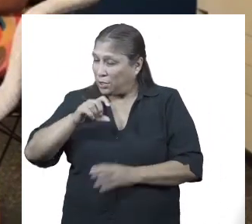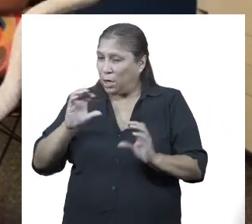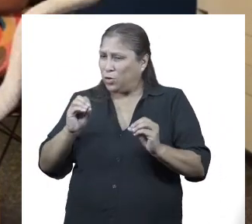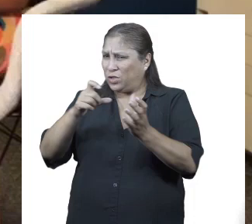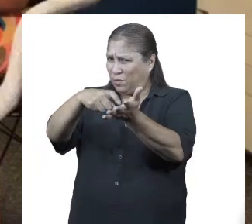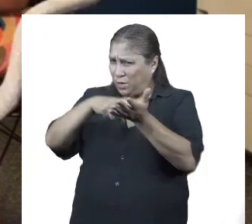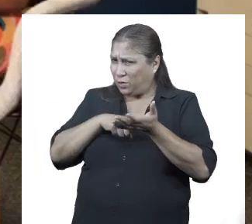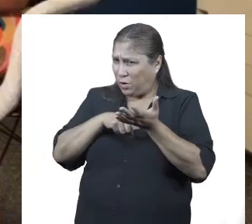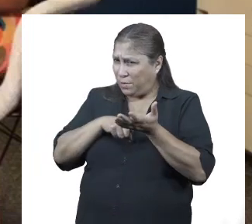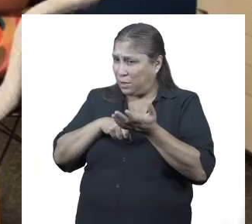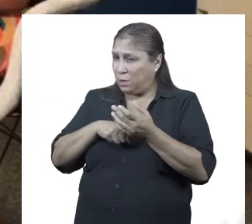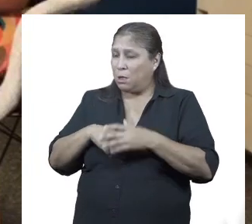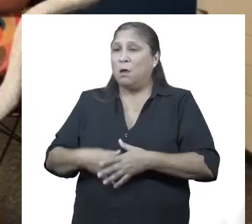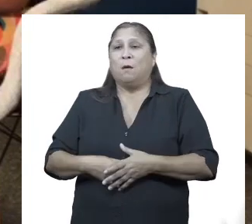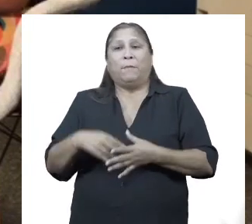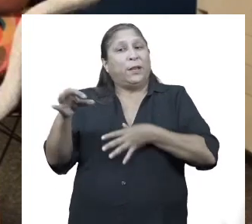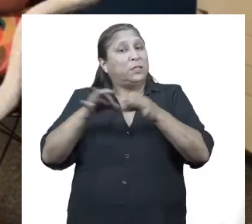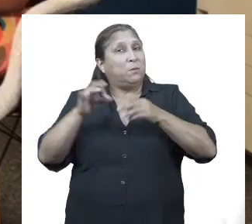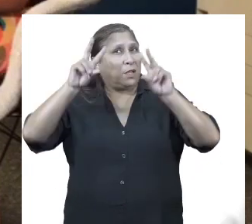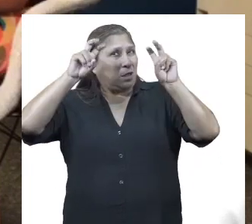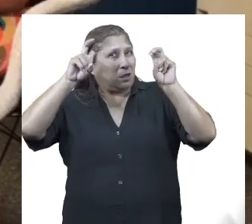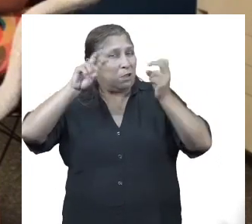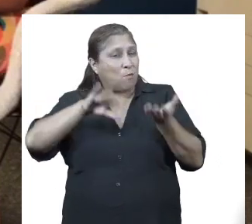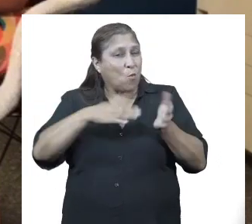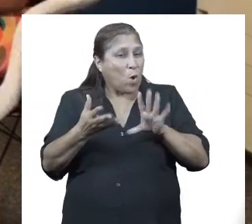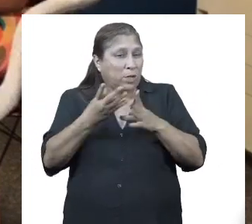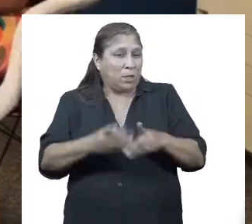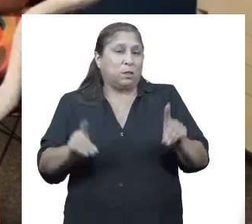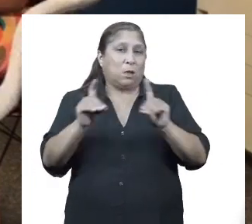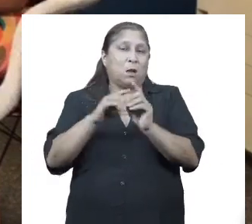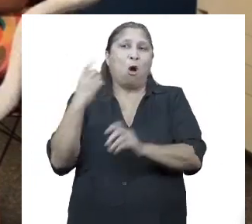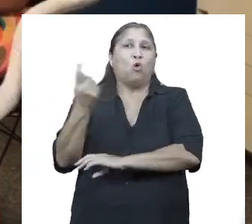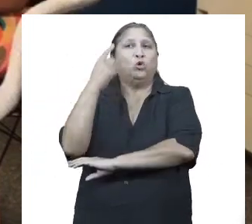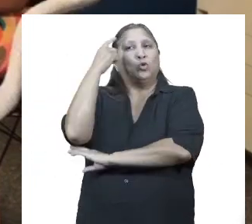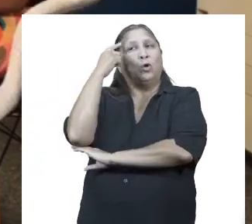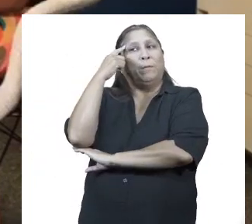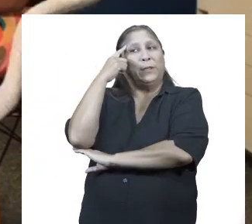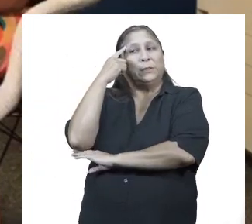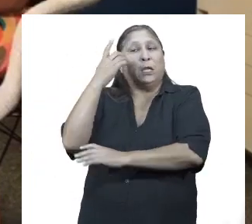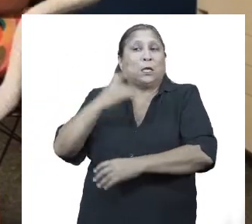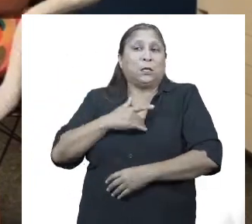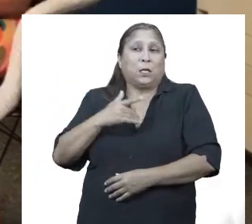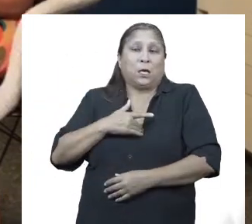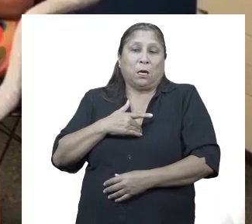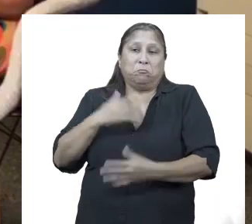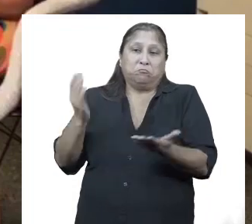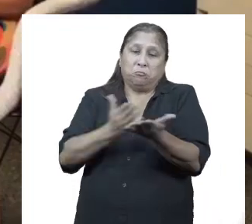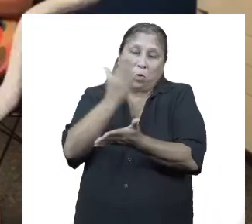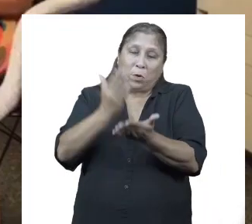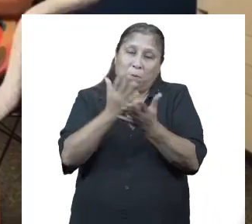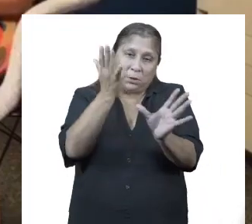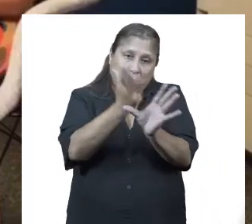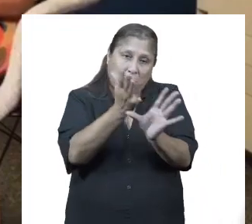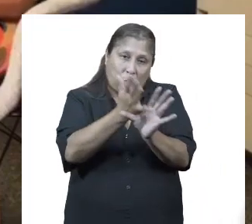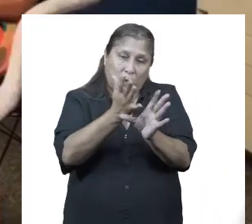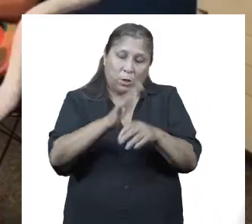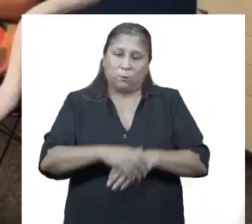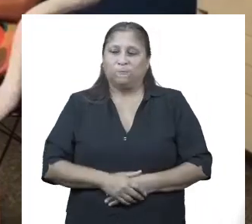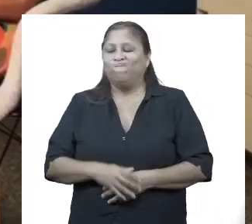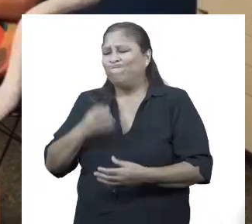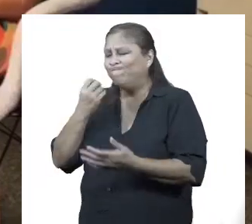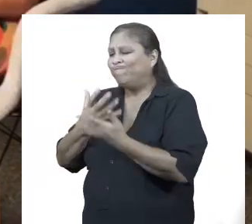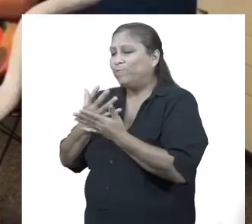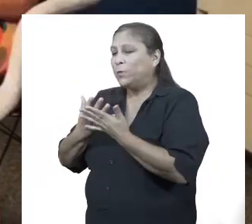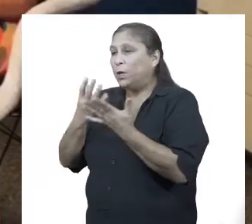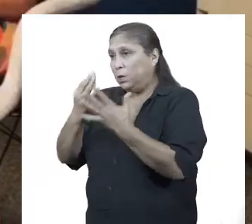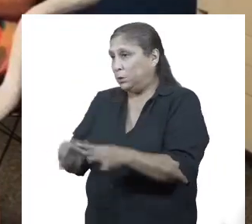necesarios obligatoriamente para hablar de muerte digna o podría solo considerarse que padezca males psicológicos? Bien,